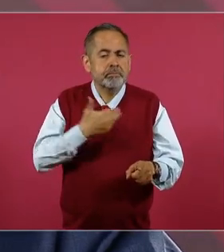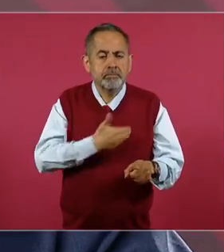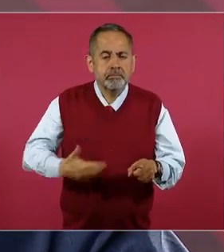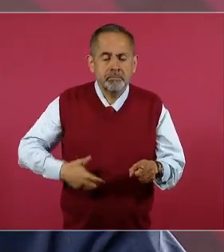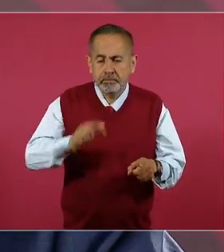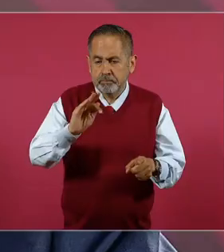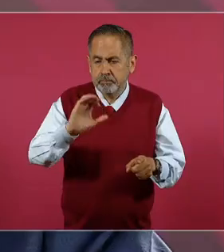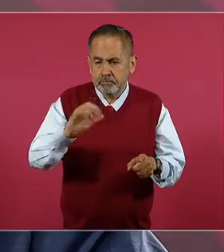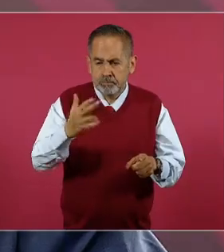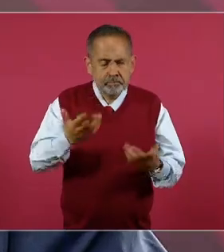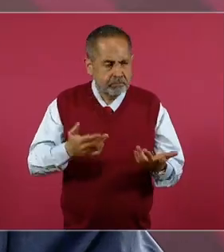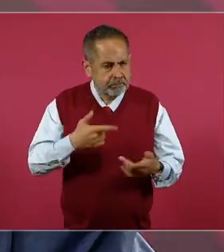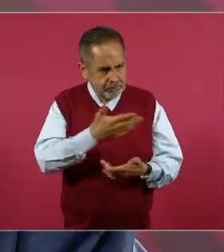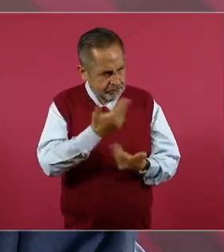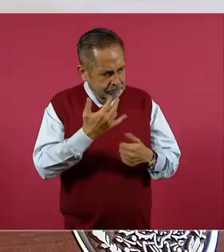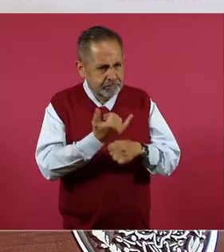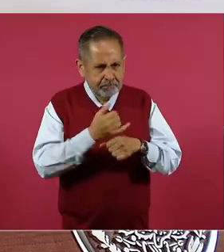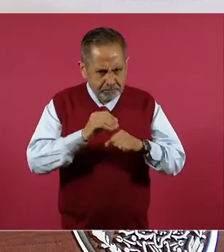Un informe.